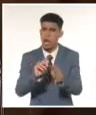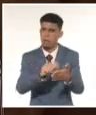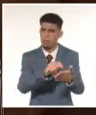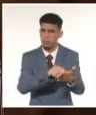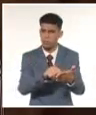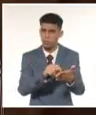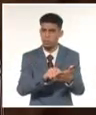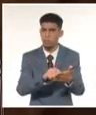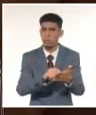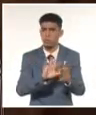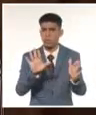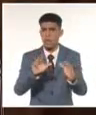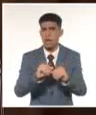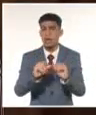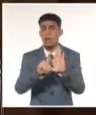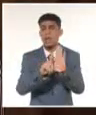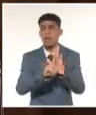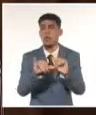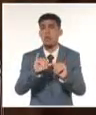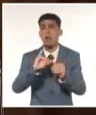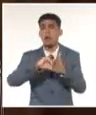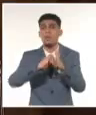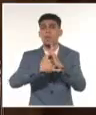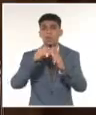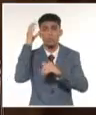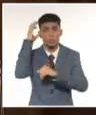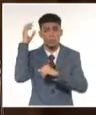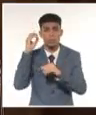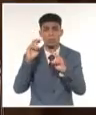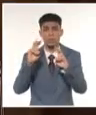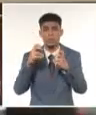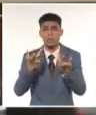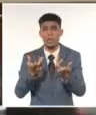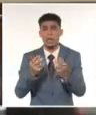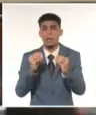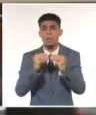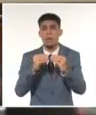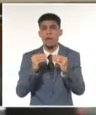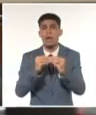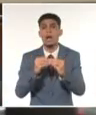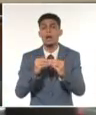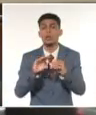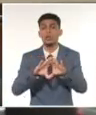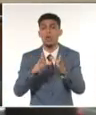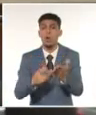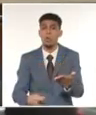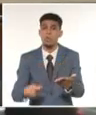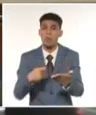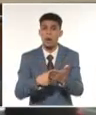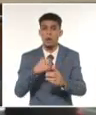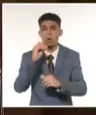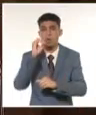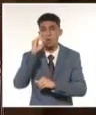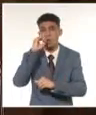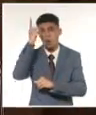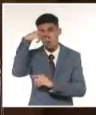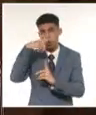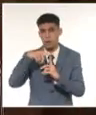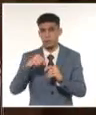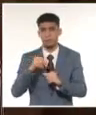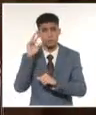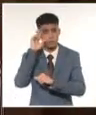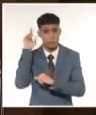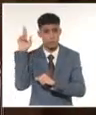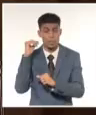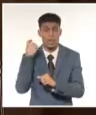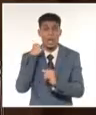impacto económico y social, está relacionado con el déficit fiscal. Todos recordarán que este año iniciamos con un